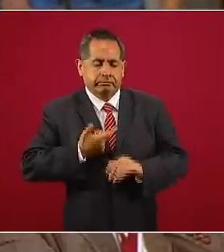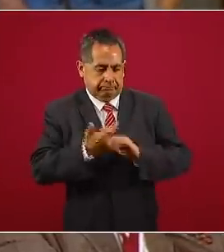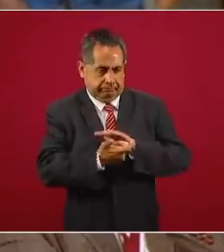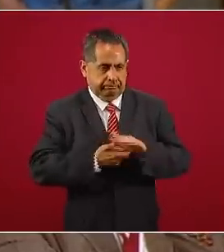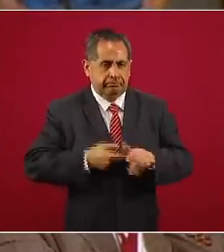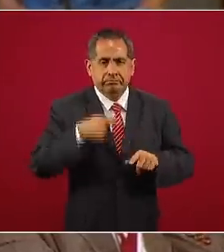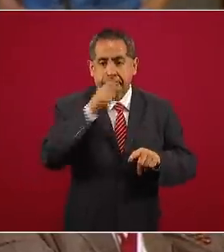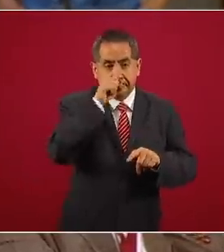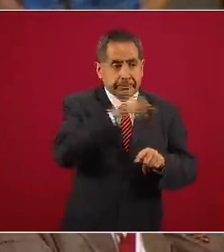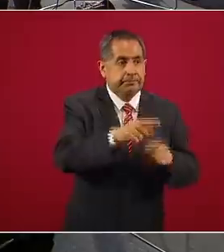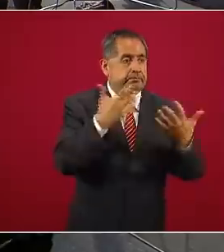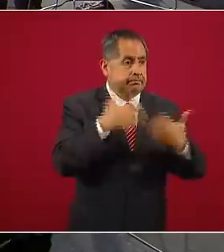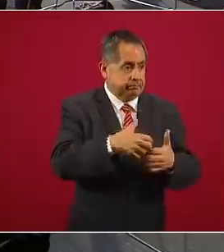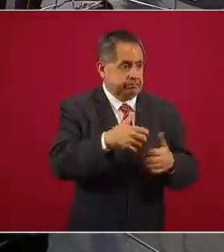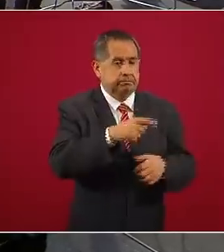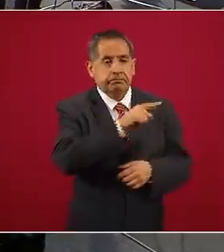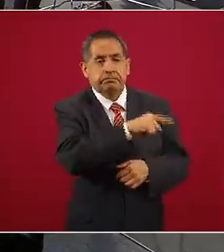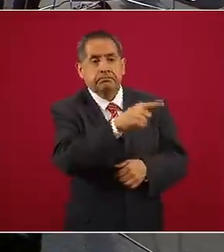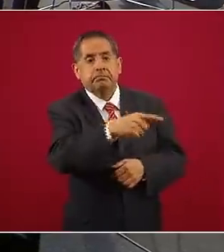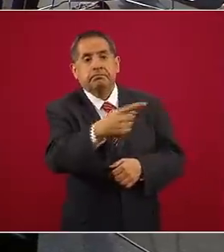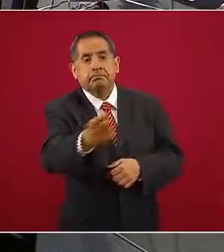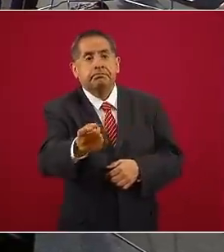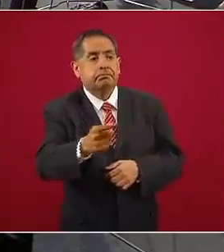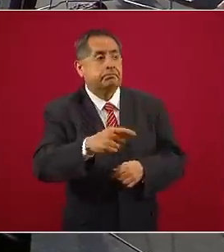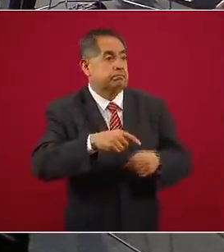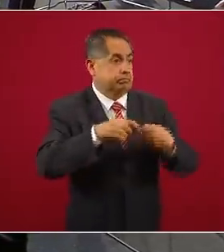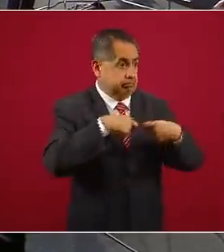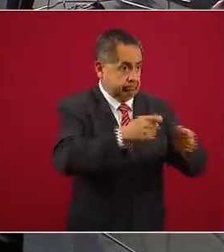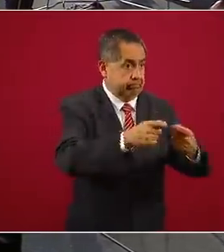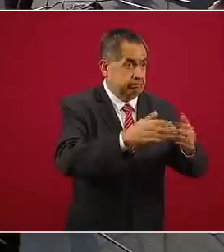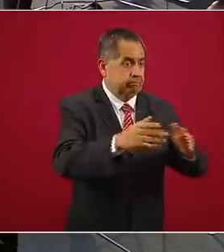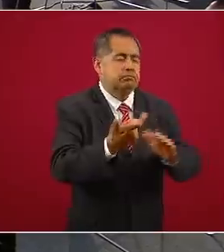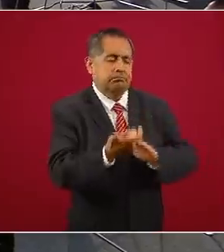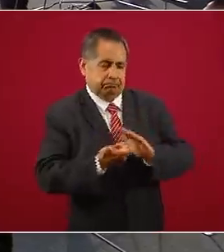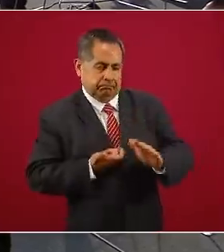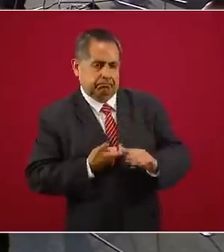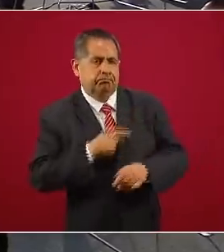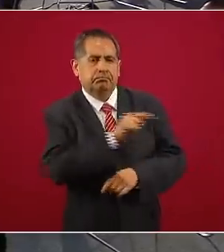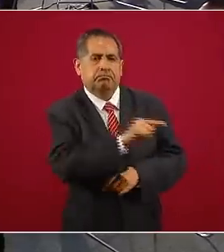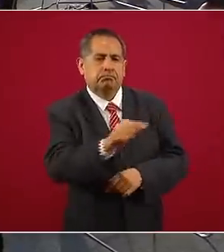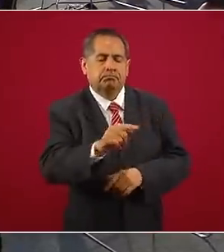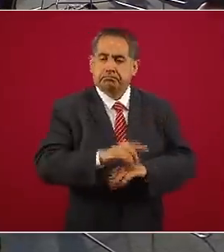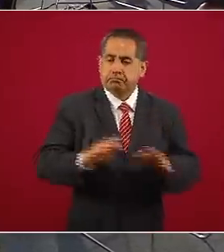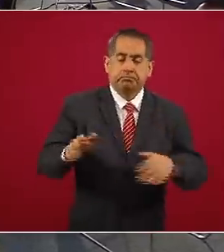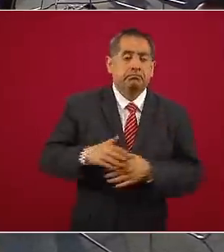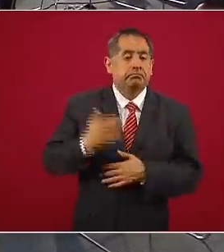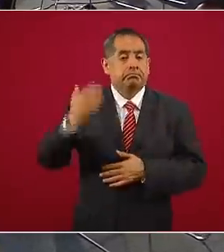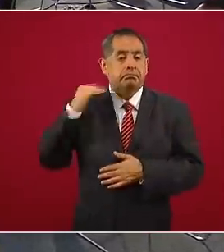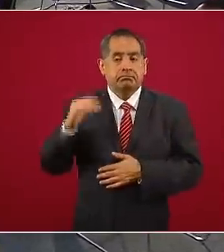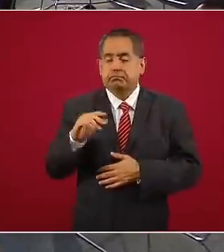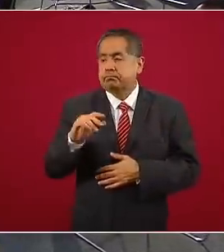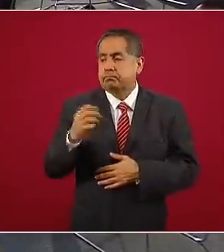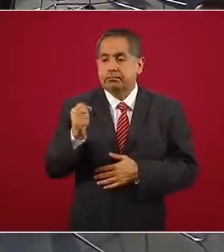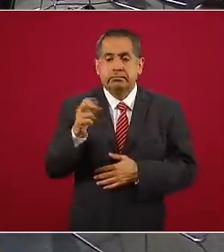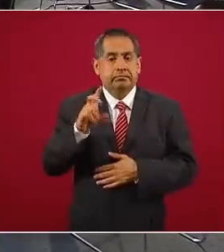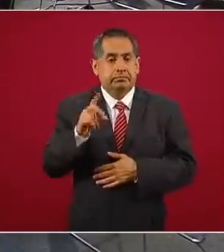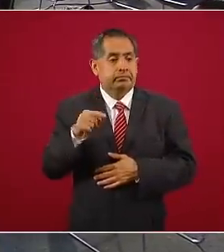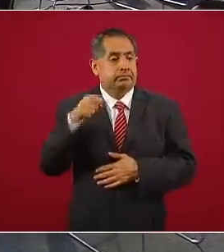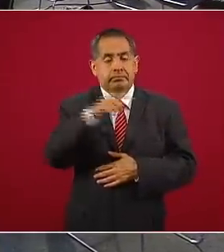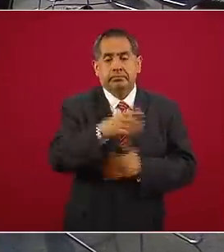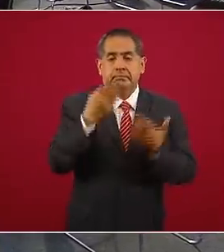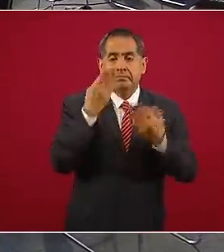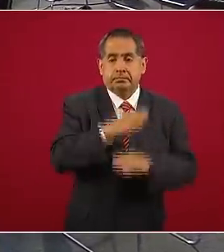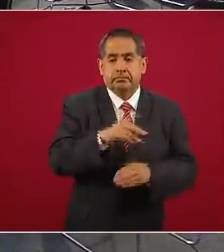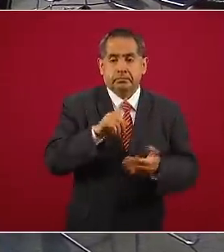sólo de esa empresa ha sido de otras 30 más el pasado 17 de septiembre del 2019 los ejecutivos del